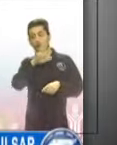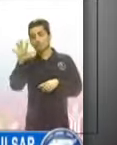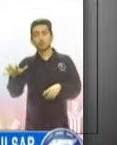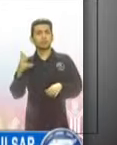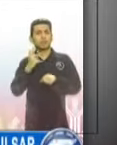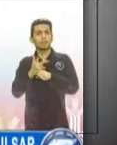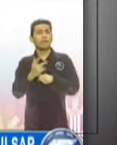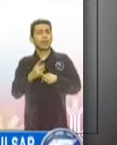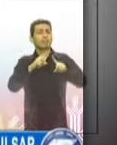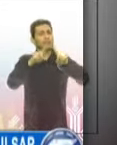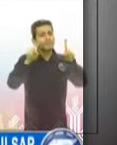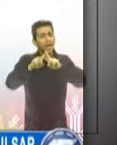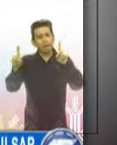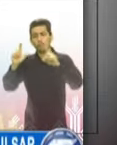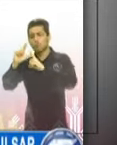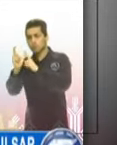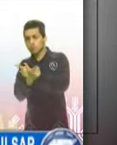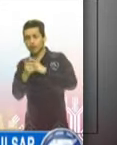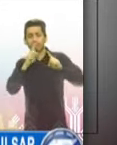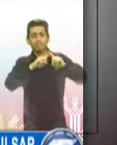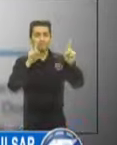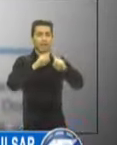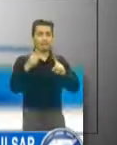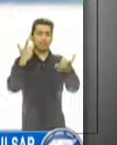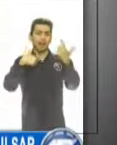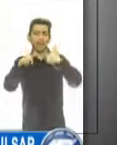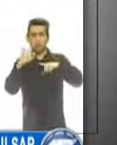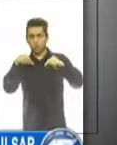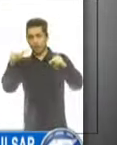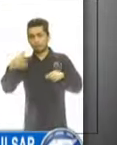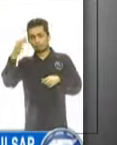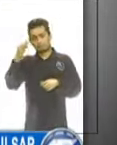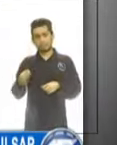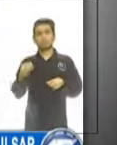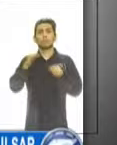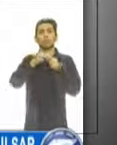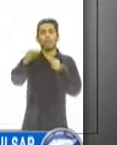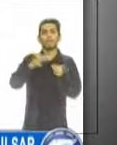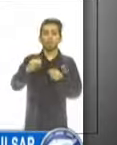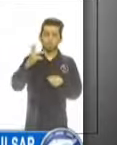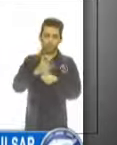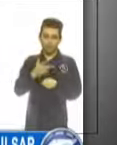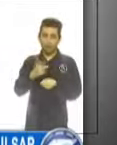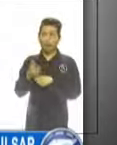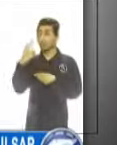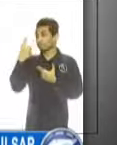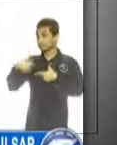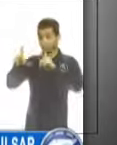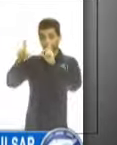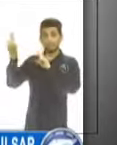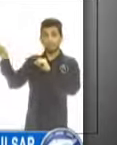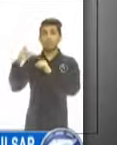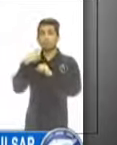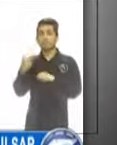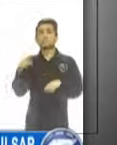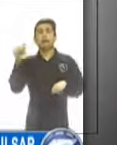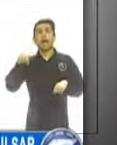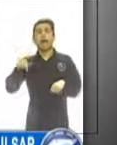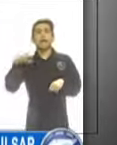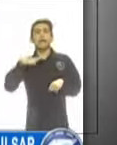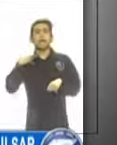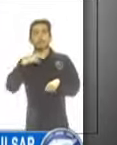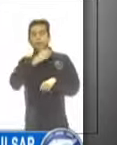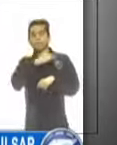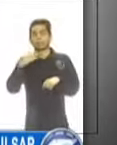andamiaje jurídico que garantiza los derechos de dichos pueblos en Guatemala. En el comunicado, la fiscal destaca las acciones de la Secretaría de Pueblos Indígenas en favor